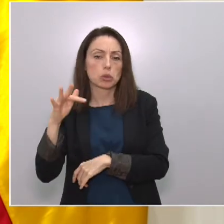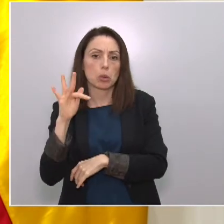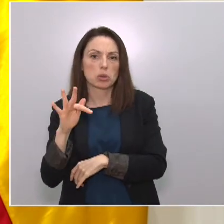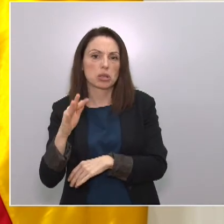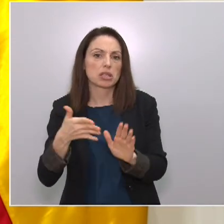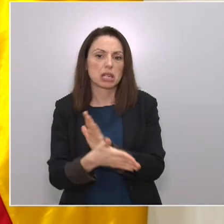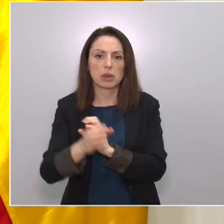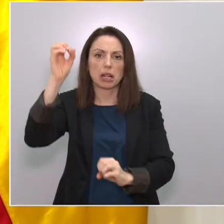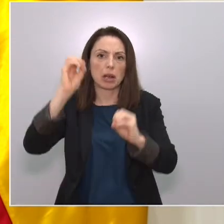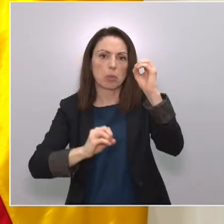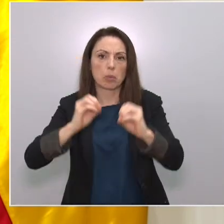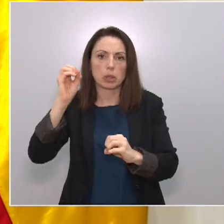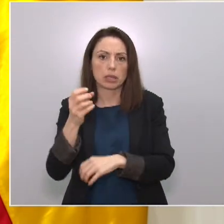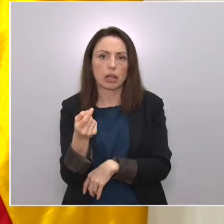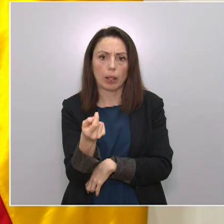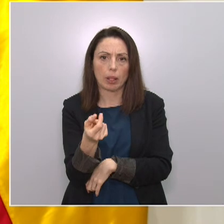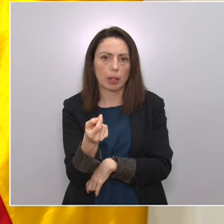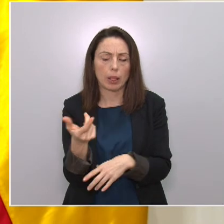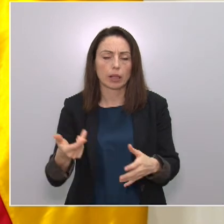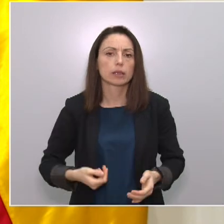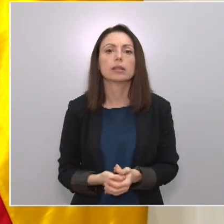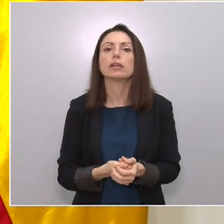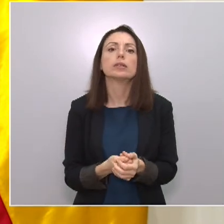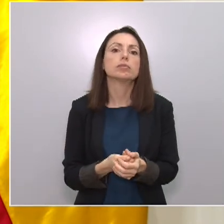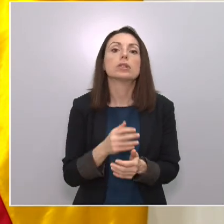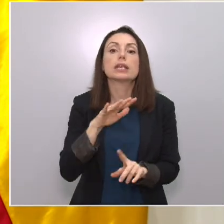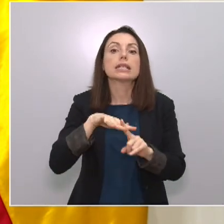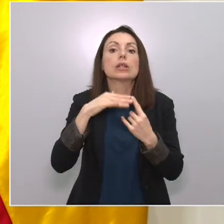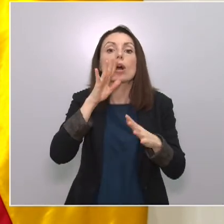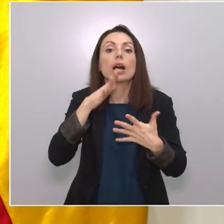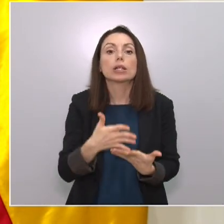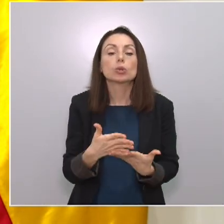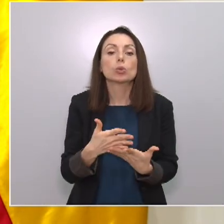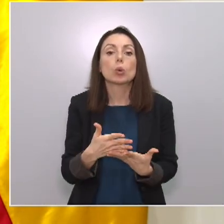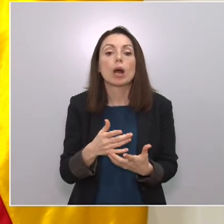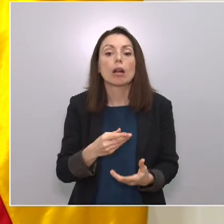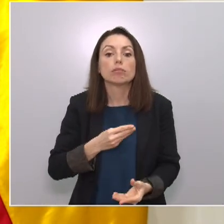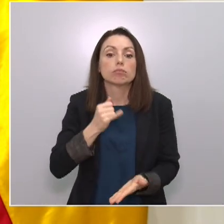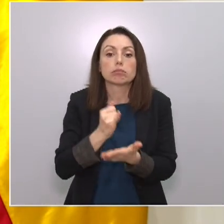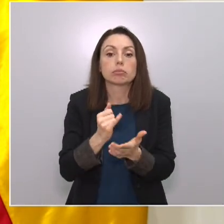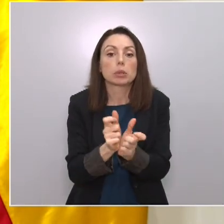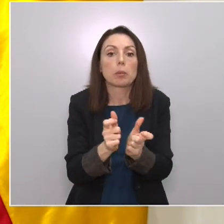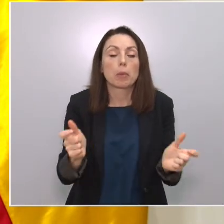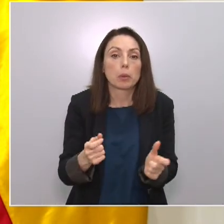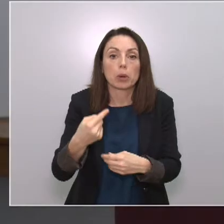porcentaje, como ven, bastante pequeño. Pero bueno, esa es la situación. No hacemos más porque no hay más indicación.